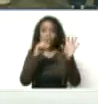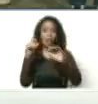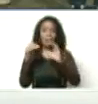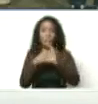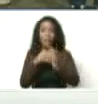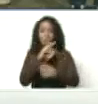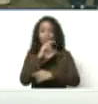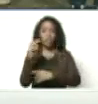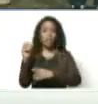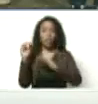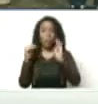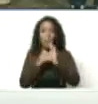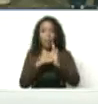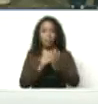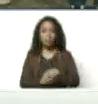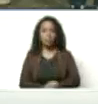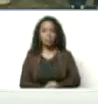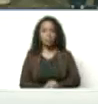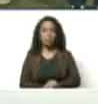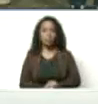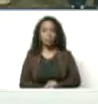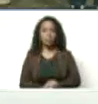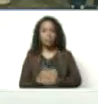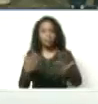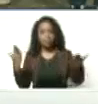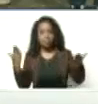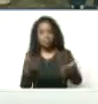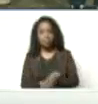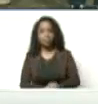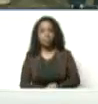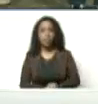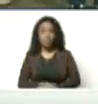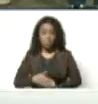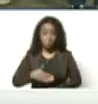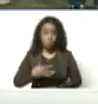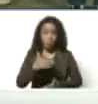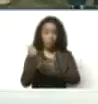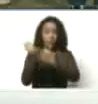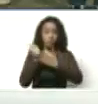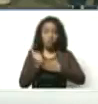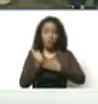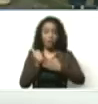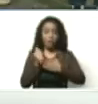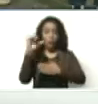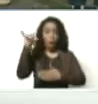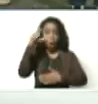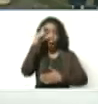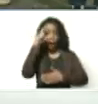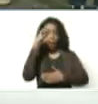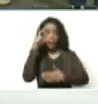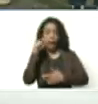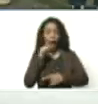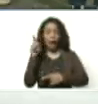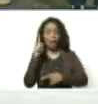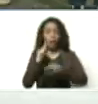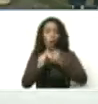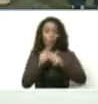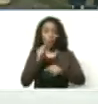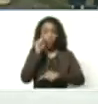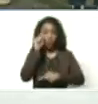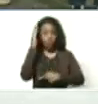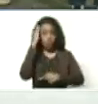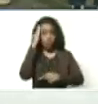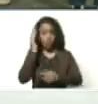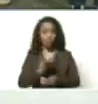200.000 castro soteldo y puedes ayudar a riaza con aquella cosita que tú sabes